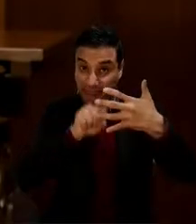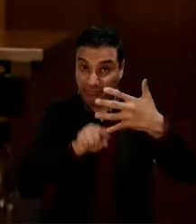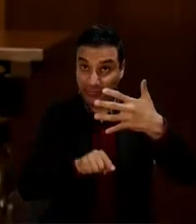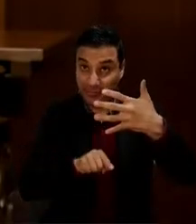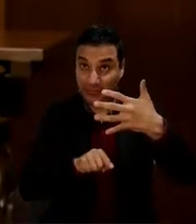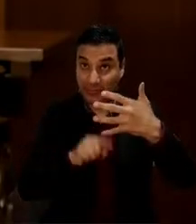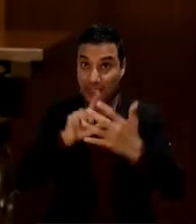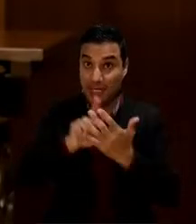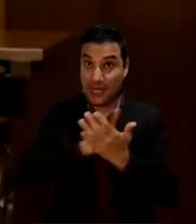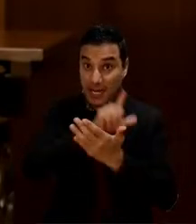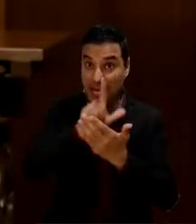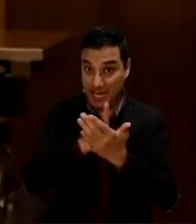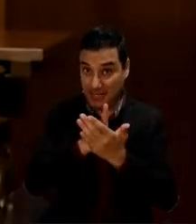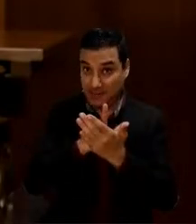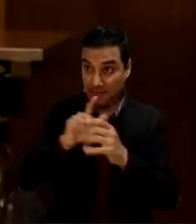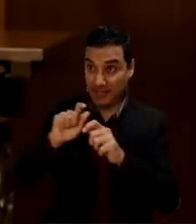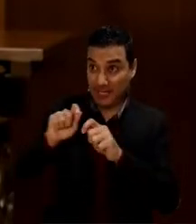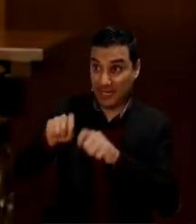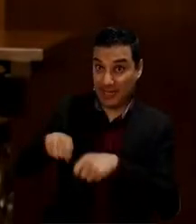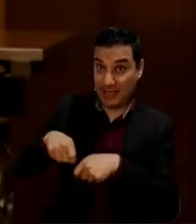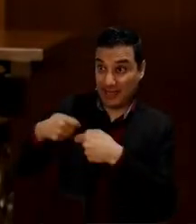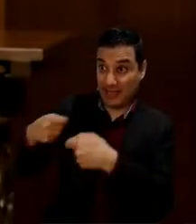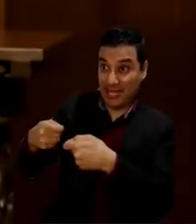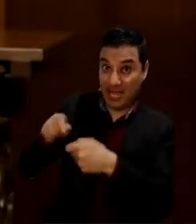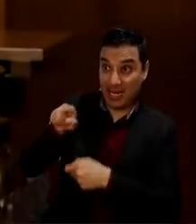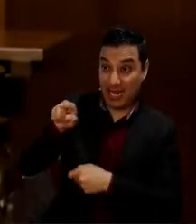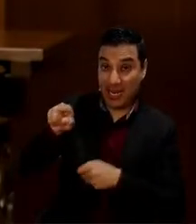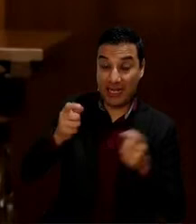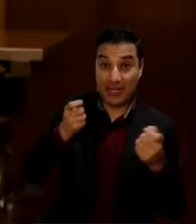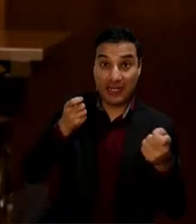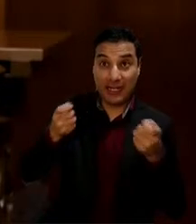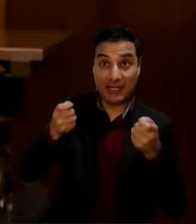jurídicos a la persona regidor se deje